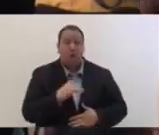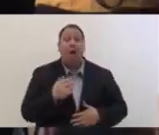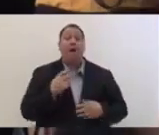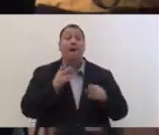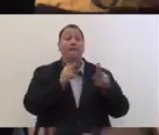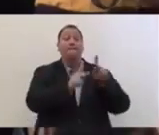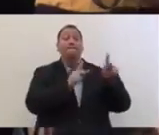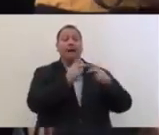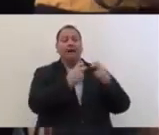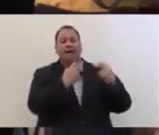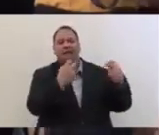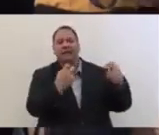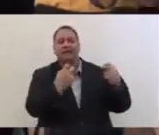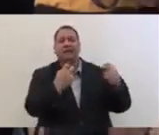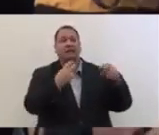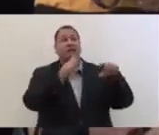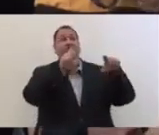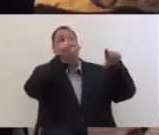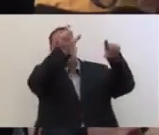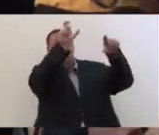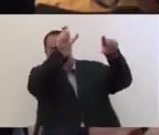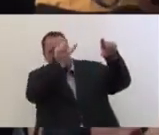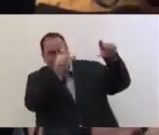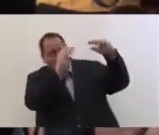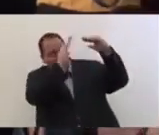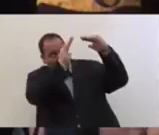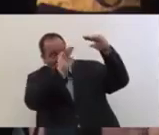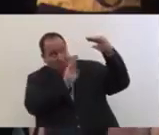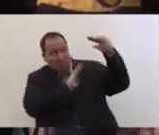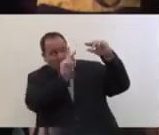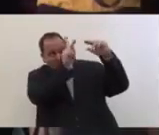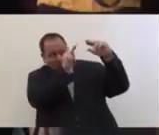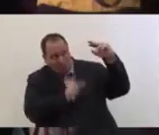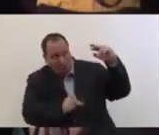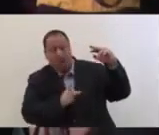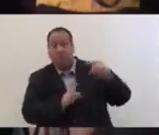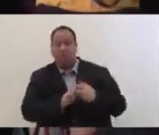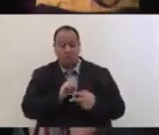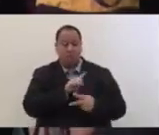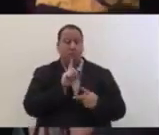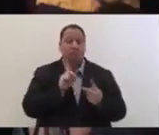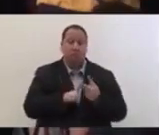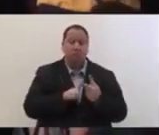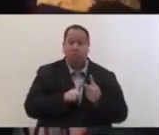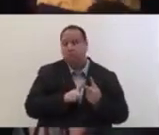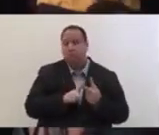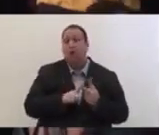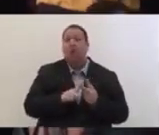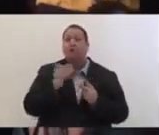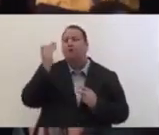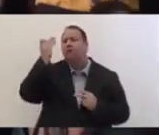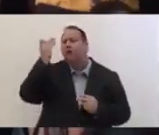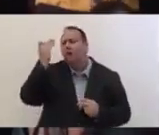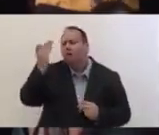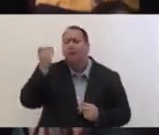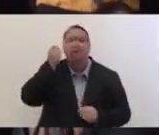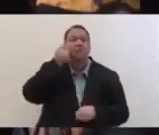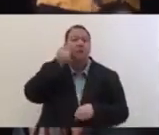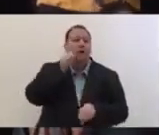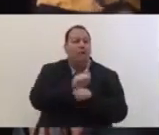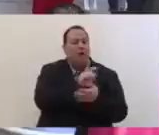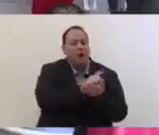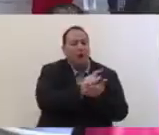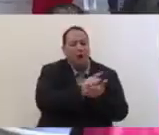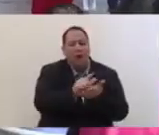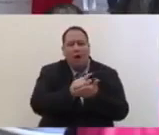de playas limpias en todos los municipios que tienen playas en el estado? Y en un segundo punto, ¿en qué línea de tiempo la Secretaría de